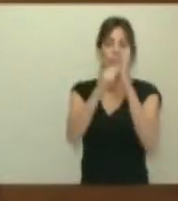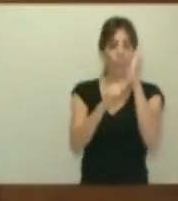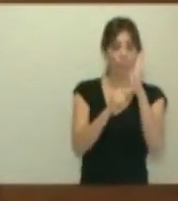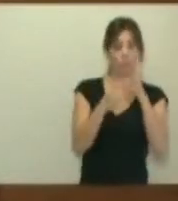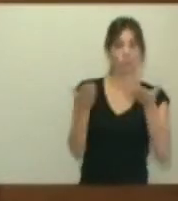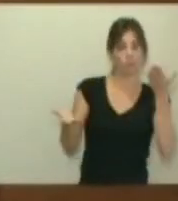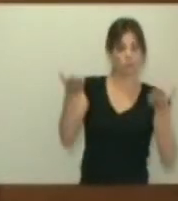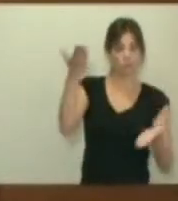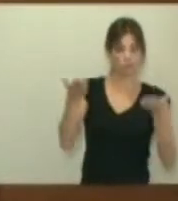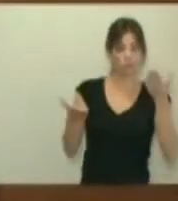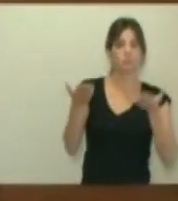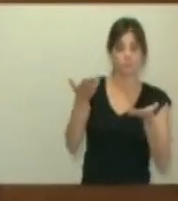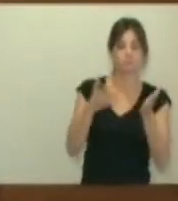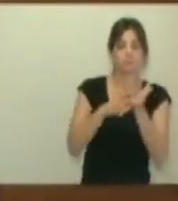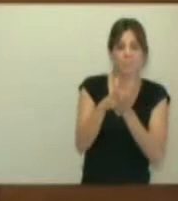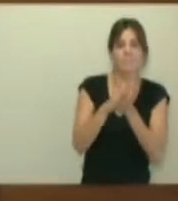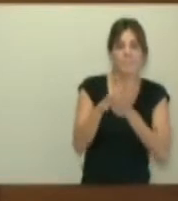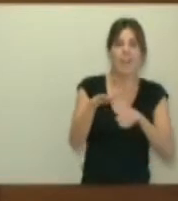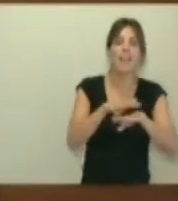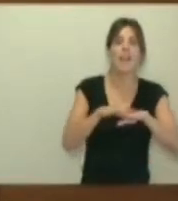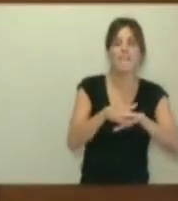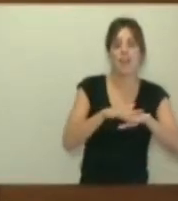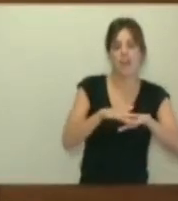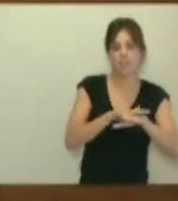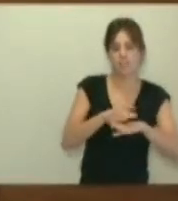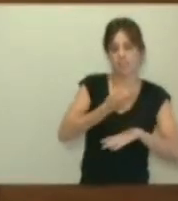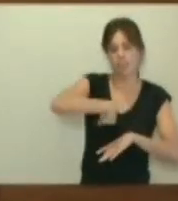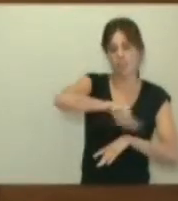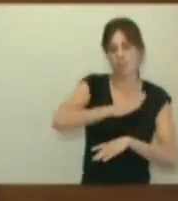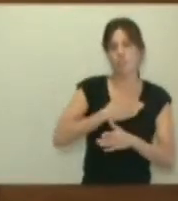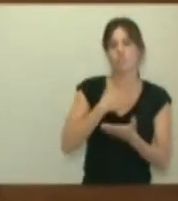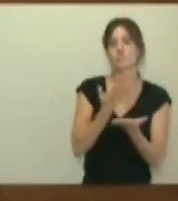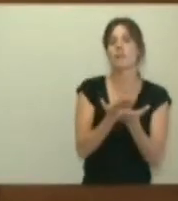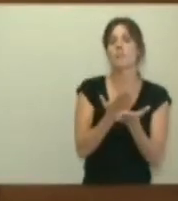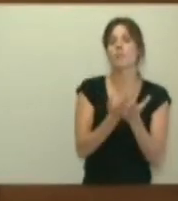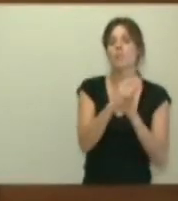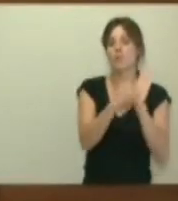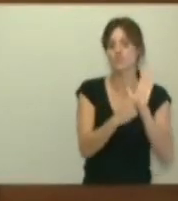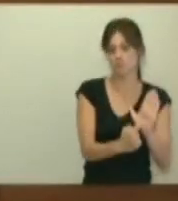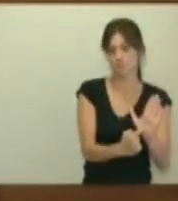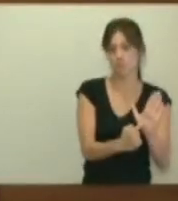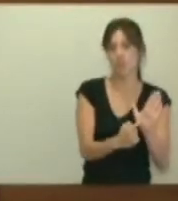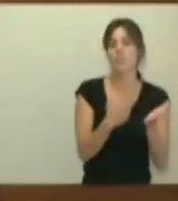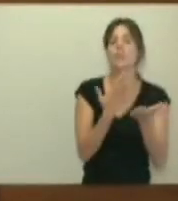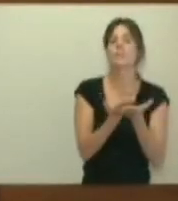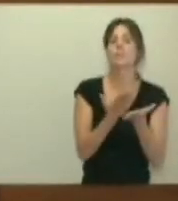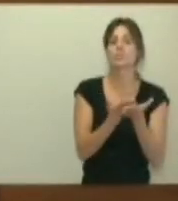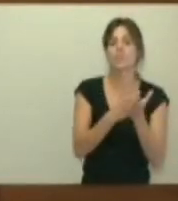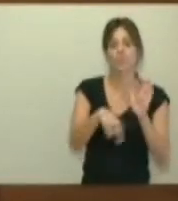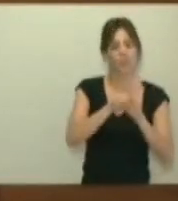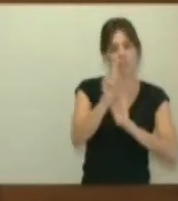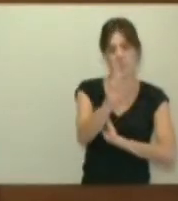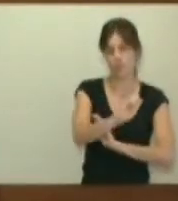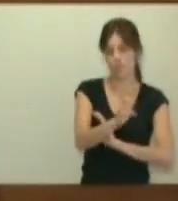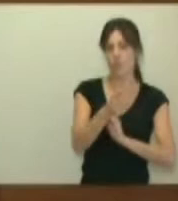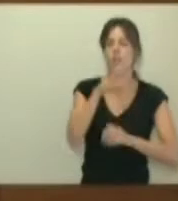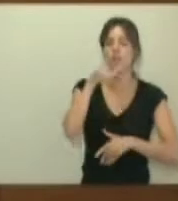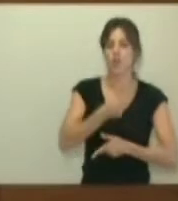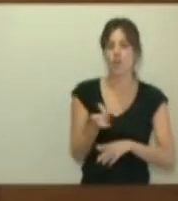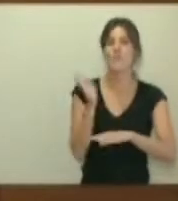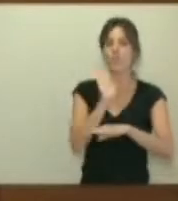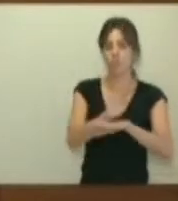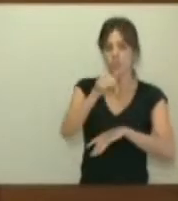el fundamento en el que se basa nuestra propuesta, esta proposición no de ley que les ofrecemos hoy aquí, que traemos hoy a la